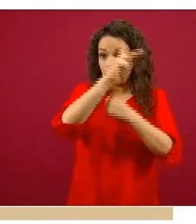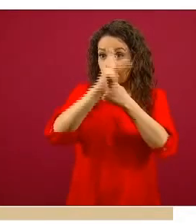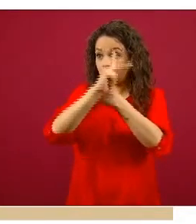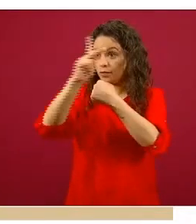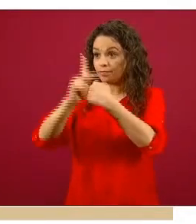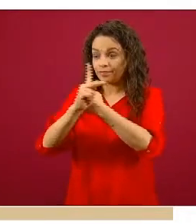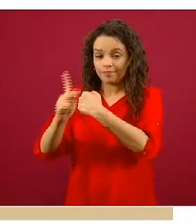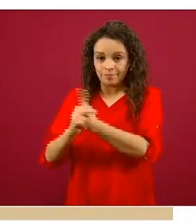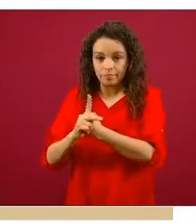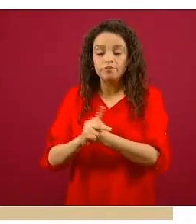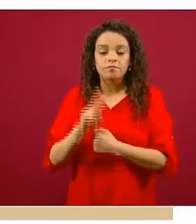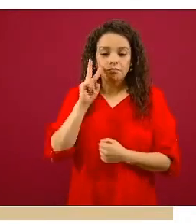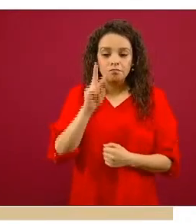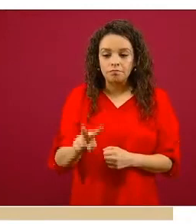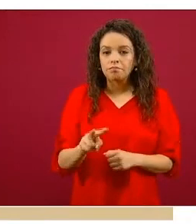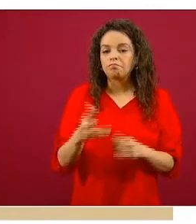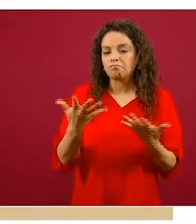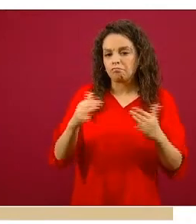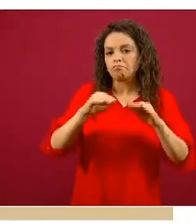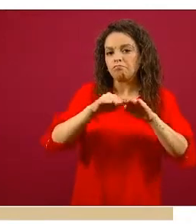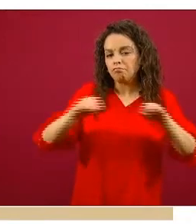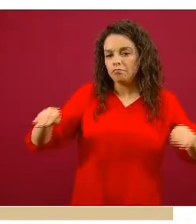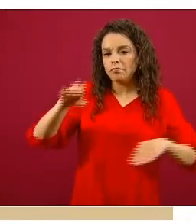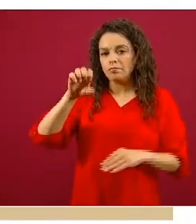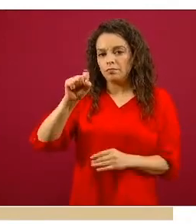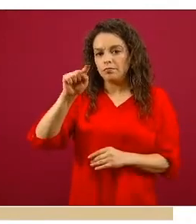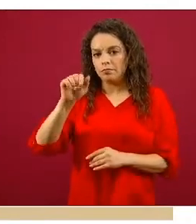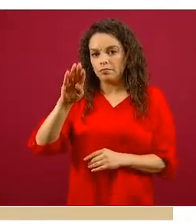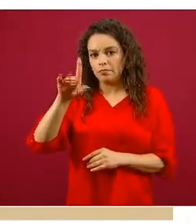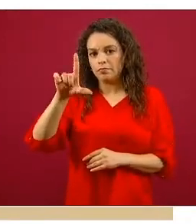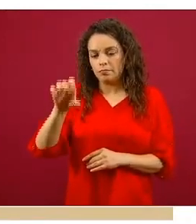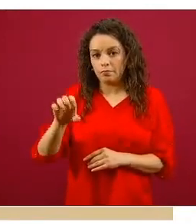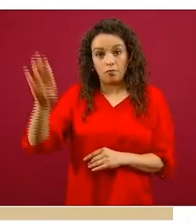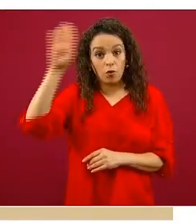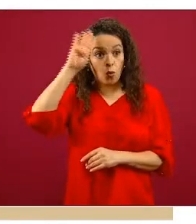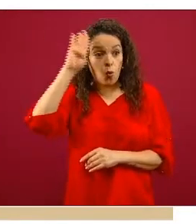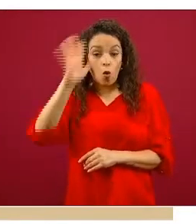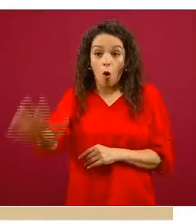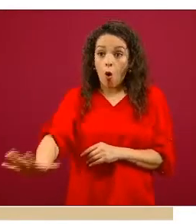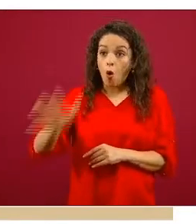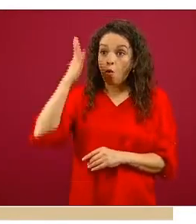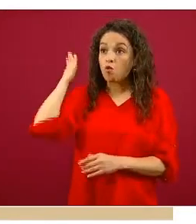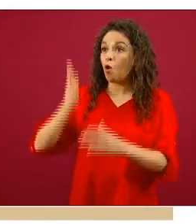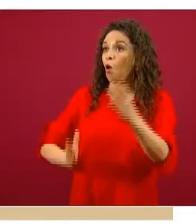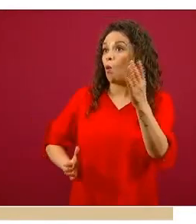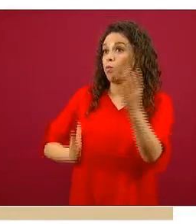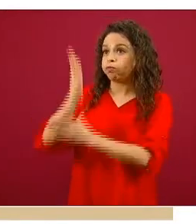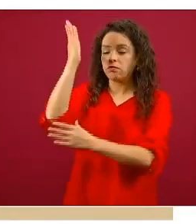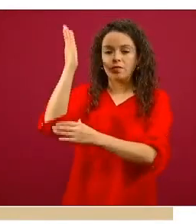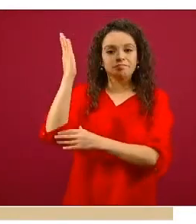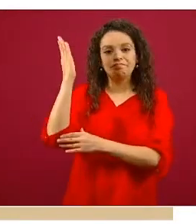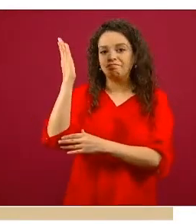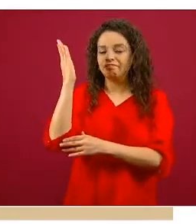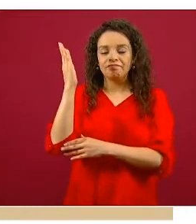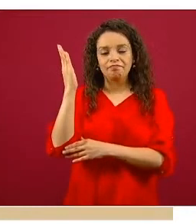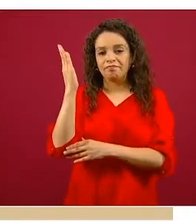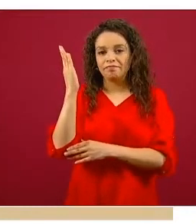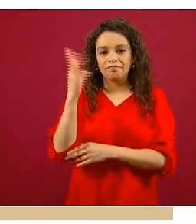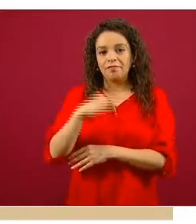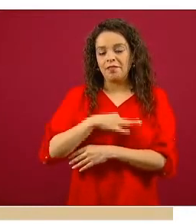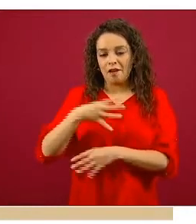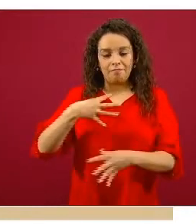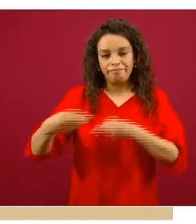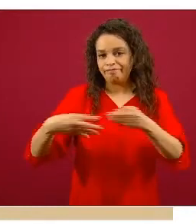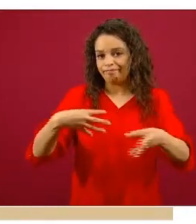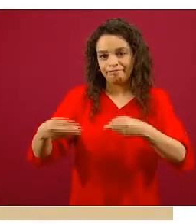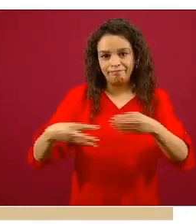una tendencia bastante estable y no elevada, no rápida, una velocidad de transmisión que ha